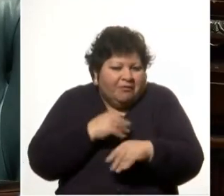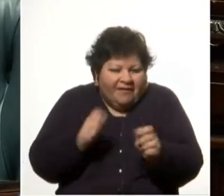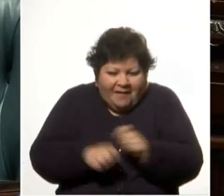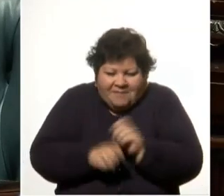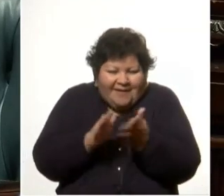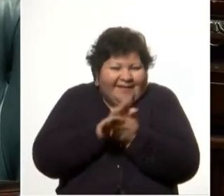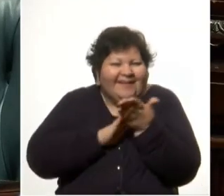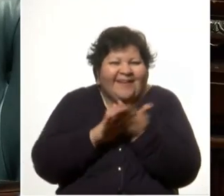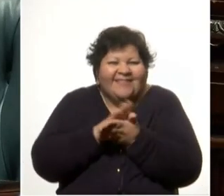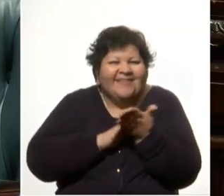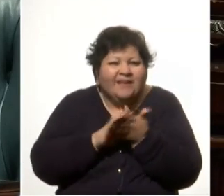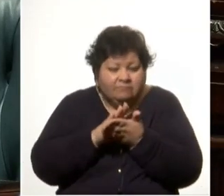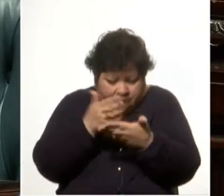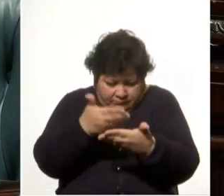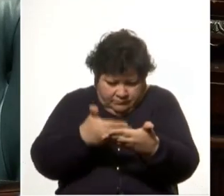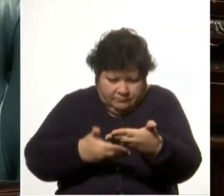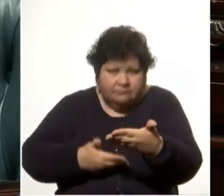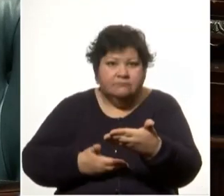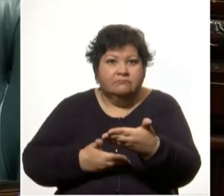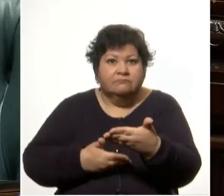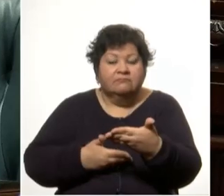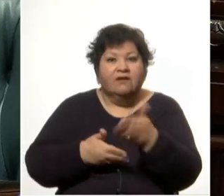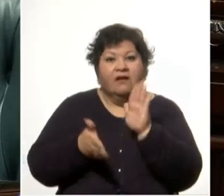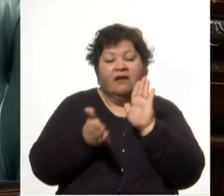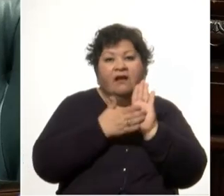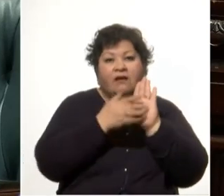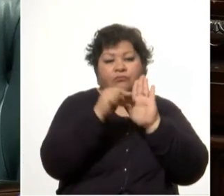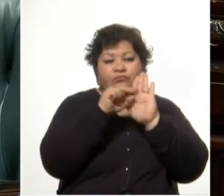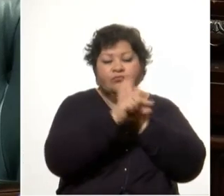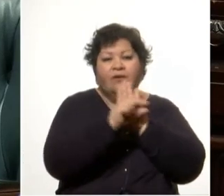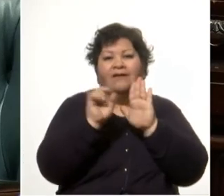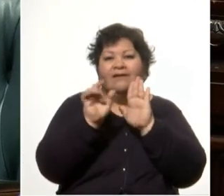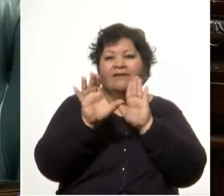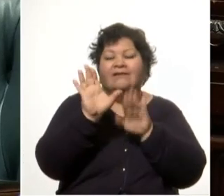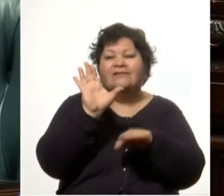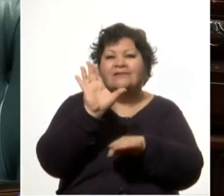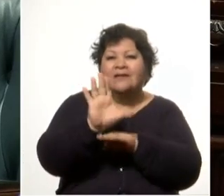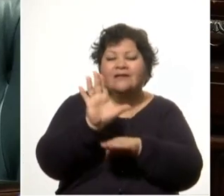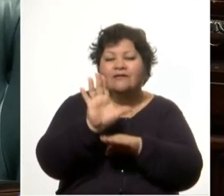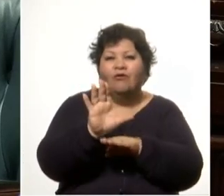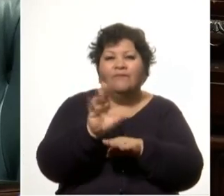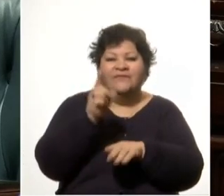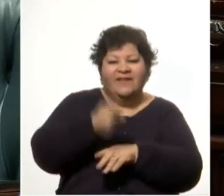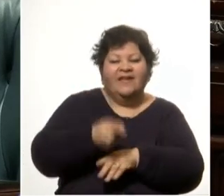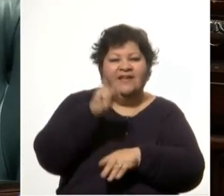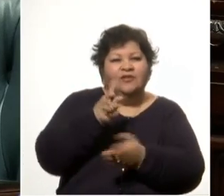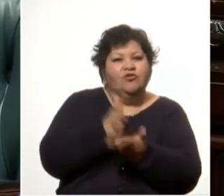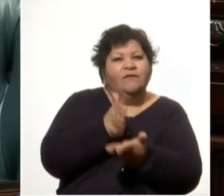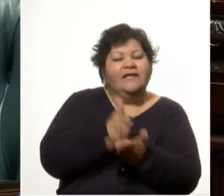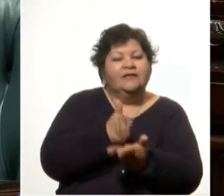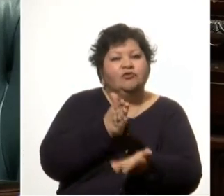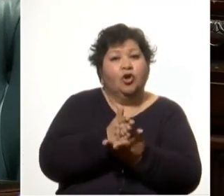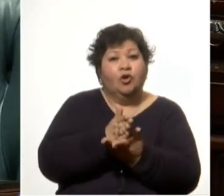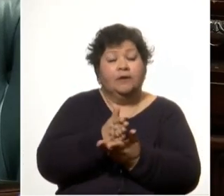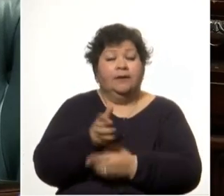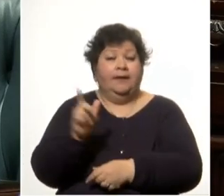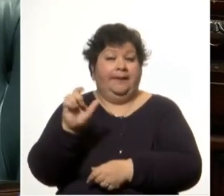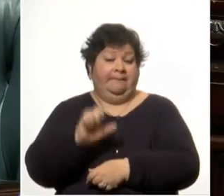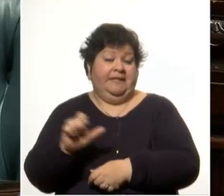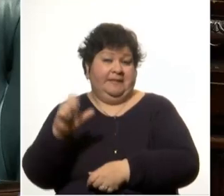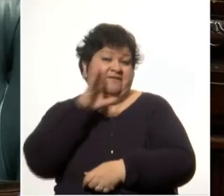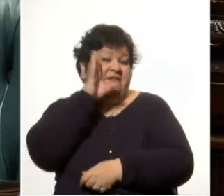tal como surge de la cláusula quinta, que establece que los derechos y obligaciones de Catón Nazi previstos en el